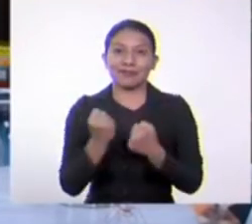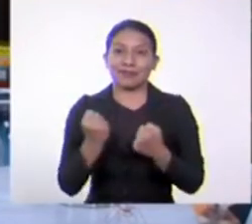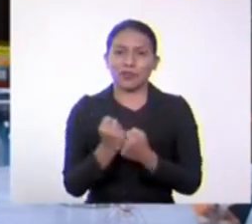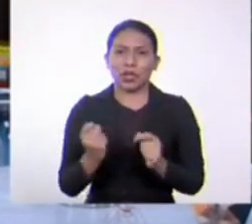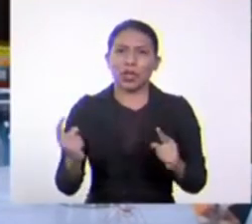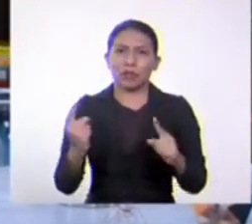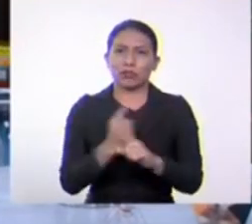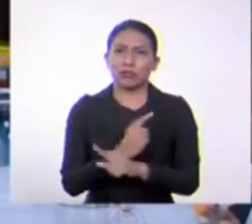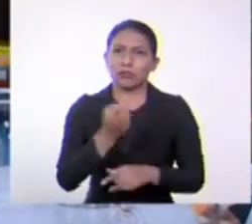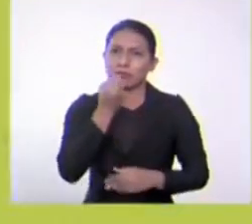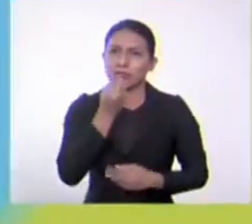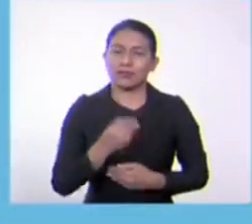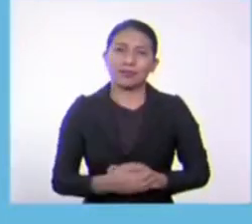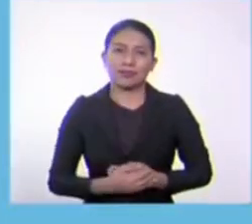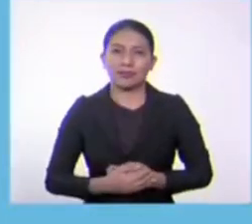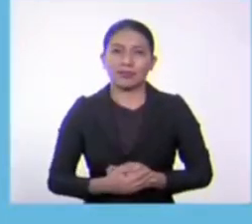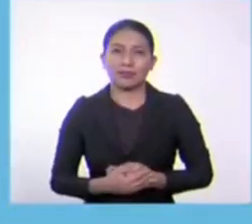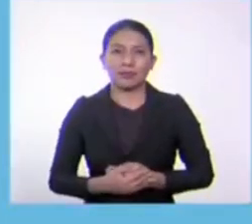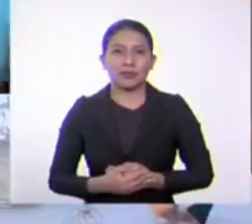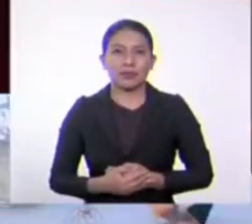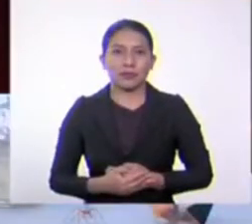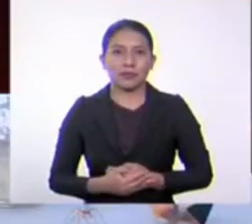transformar alimentos.